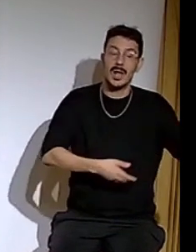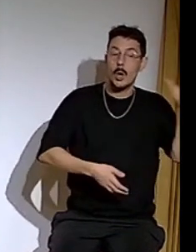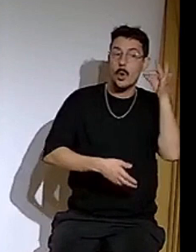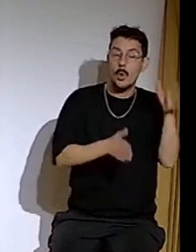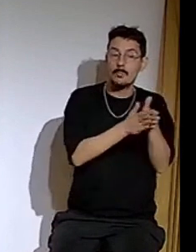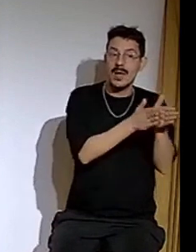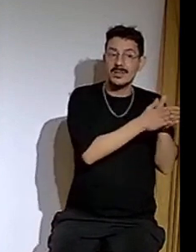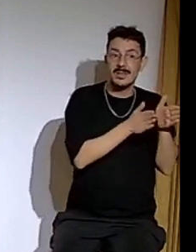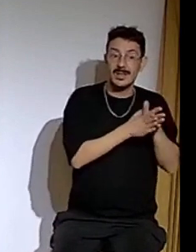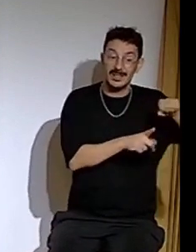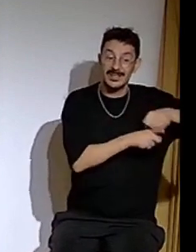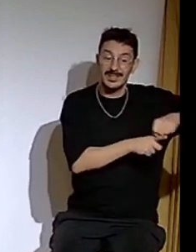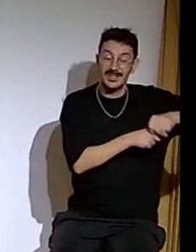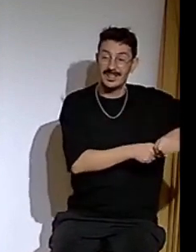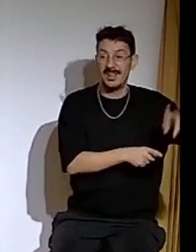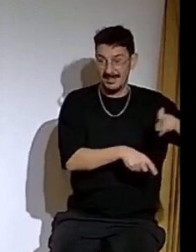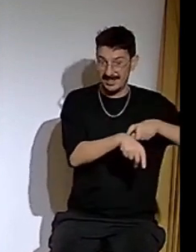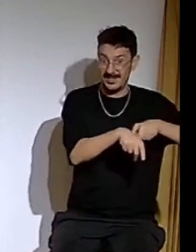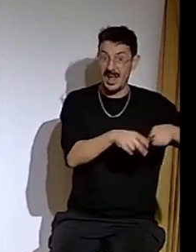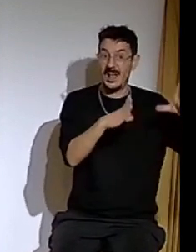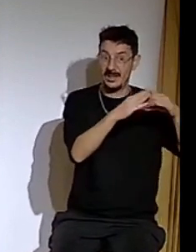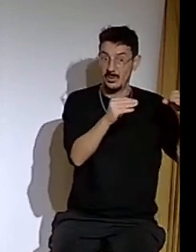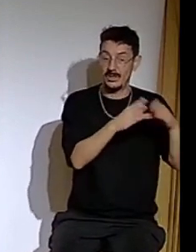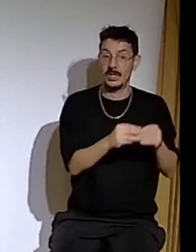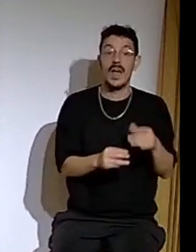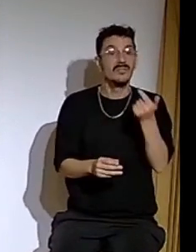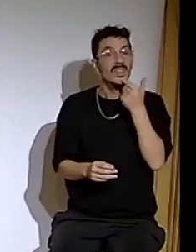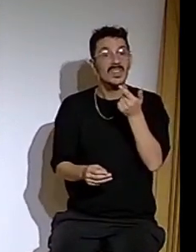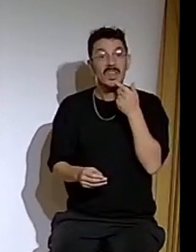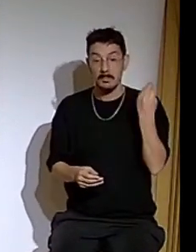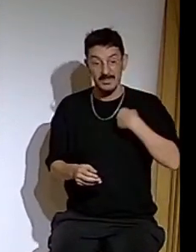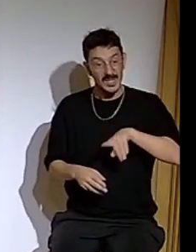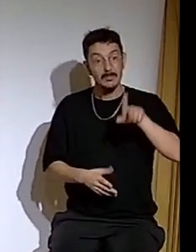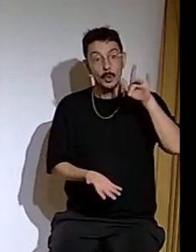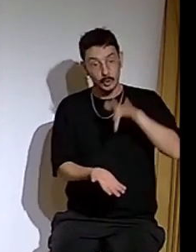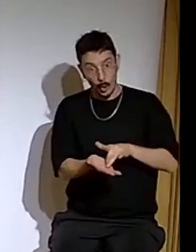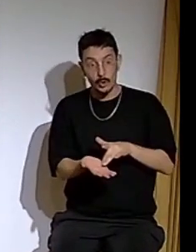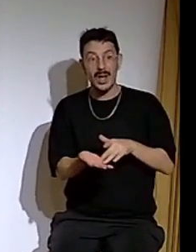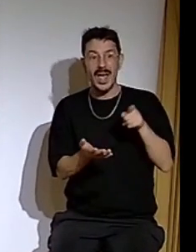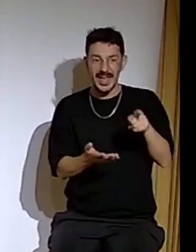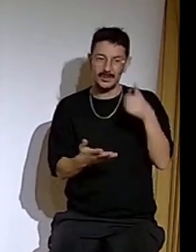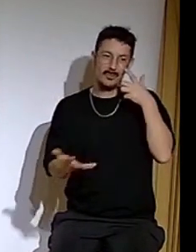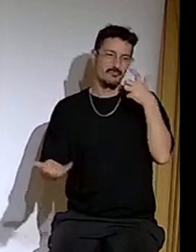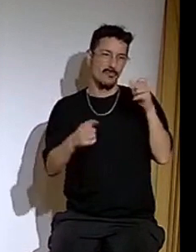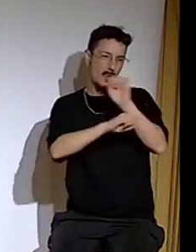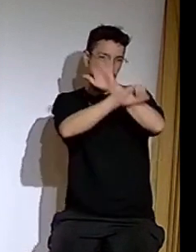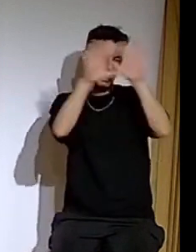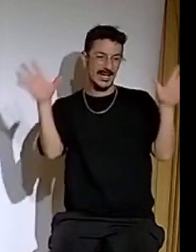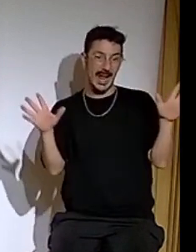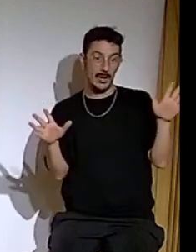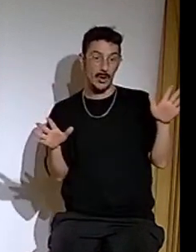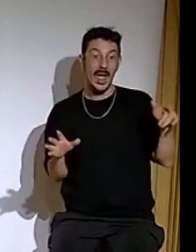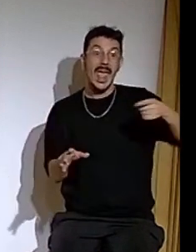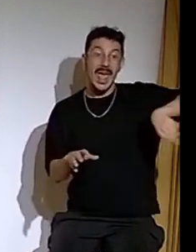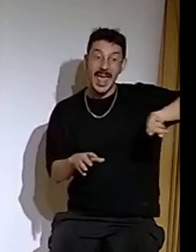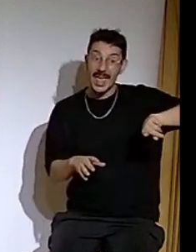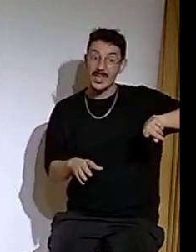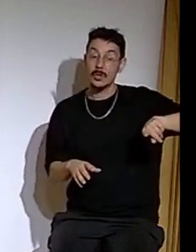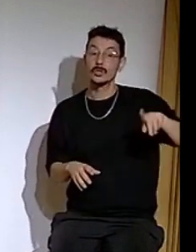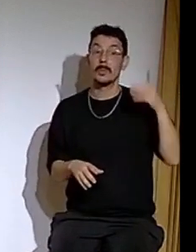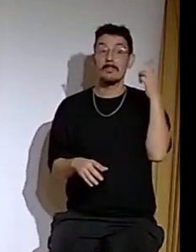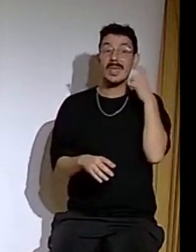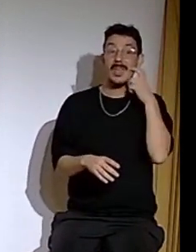Andalucía dice estos actos pusieron de manifiesto el miedo que tienen a nuestra libertad y el placer